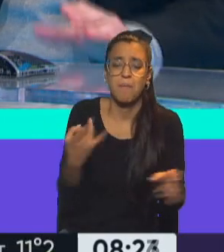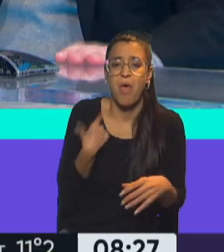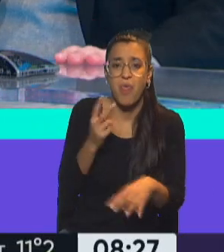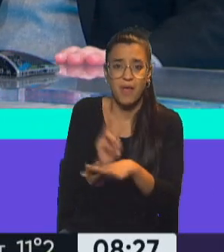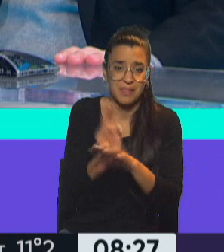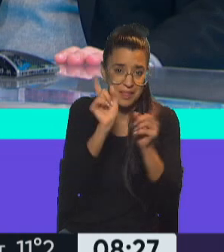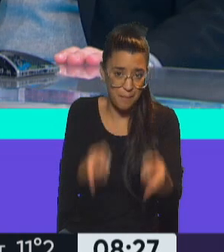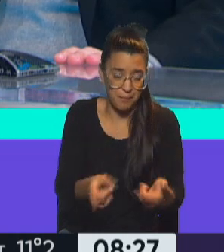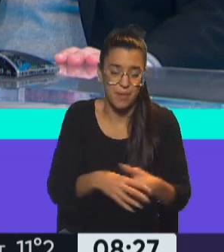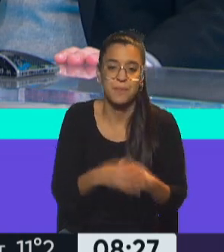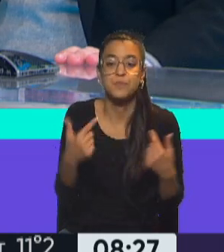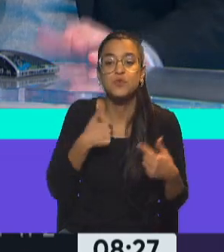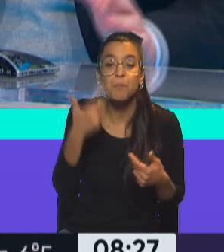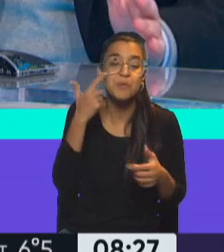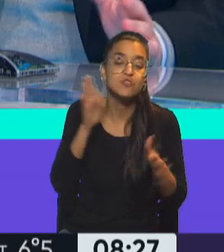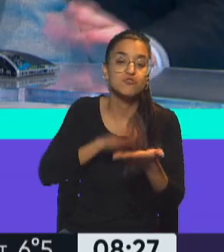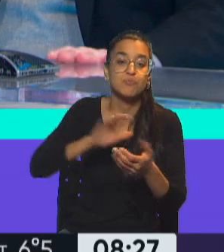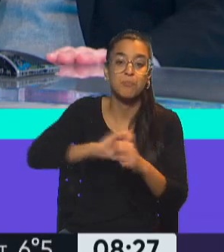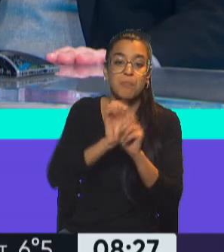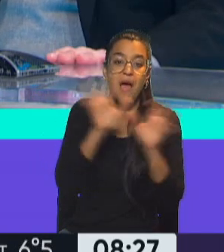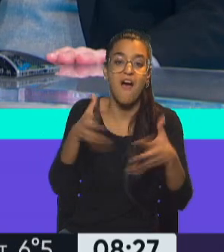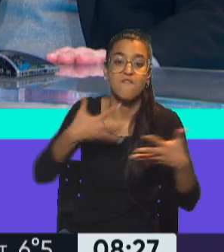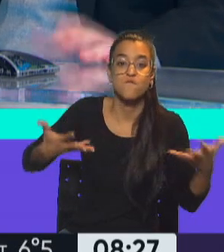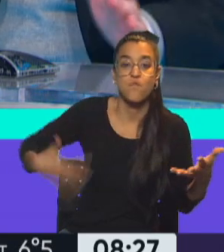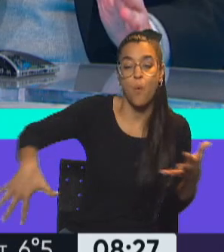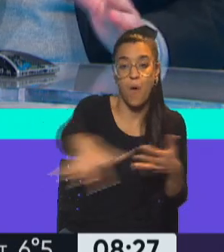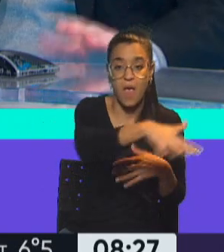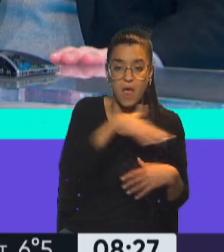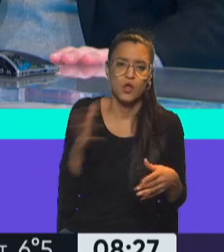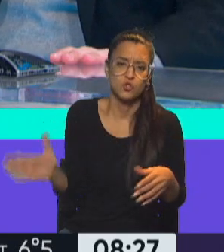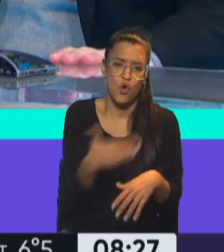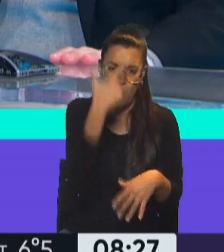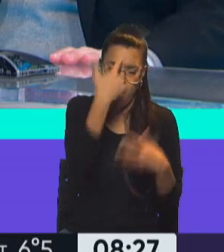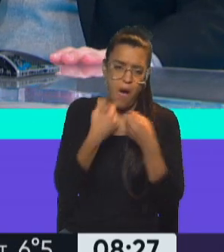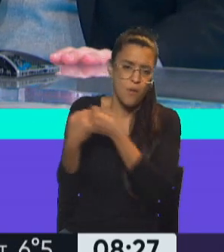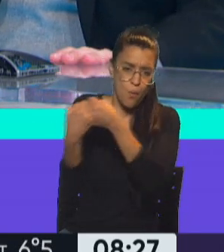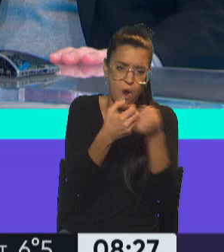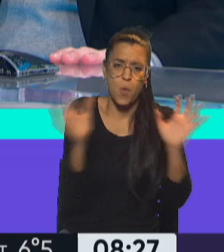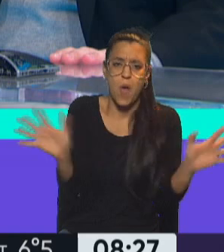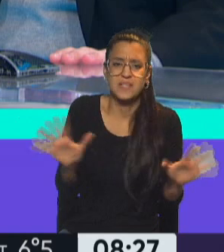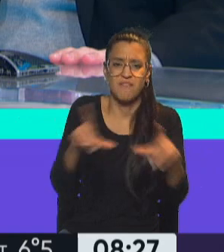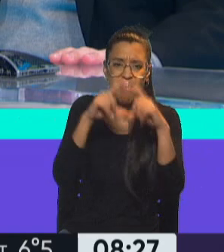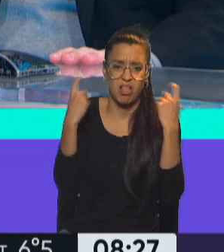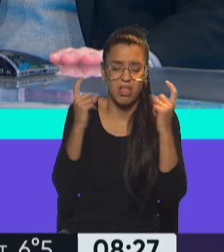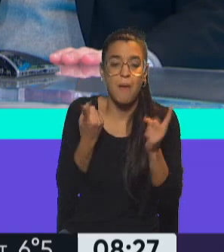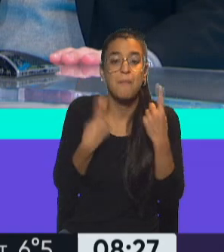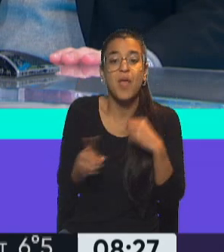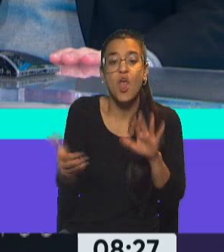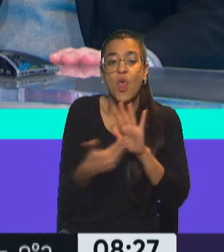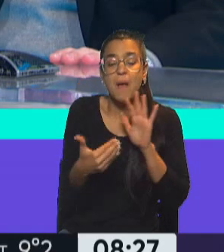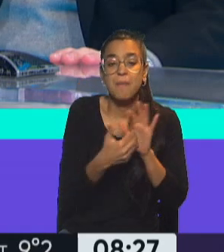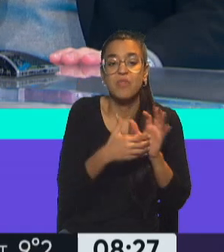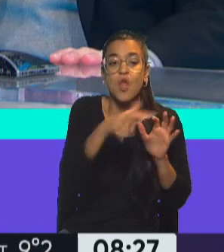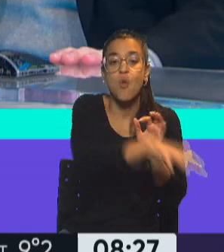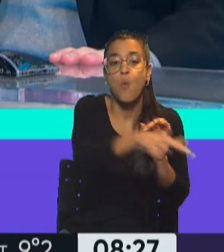creo que desde el punto de vista de la pandemia, al aire libre, estamos todos de acuerdo que no es necesario utilizarlo, pero dependerá de cada